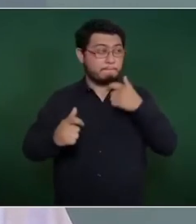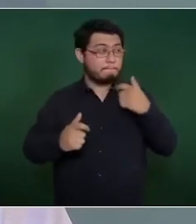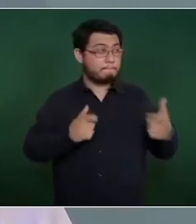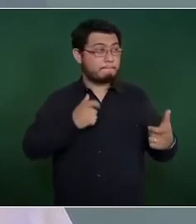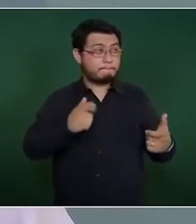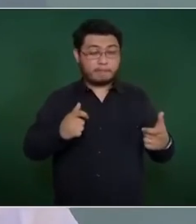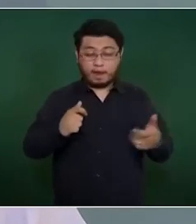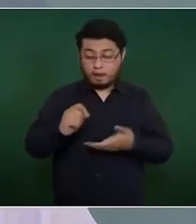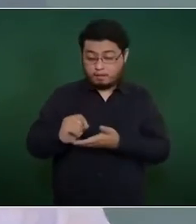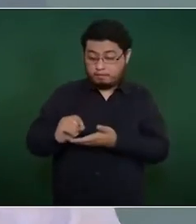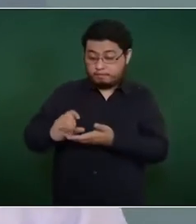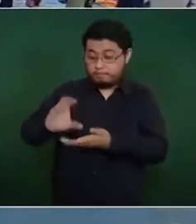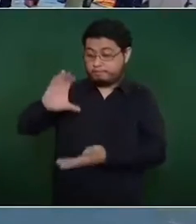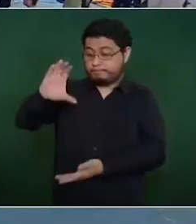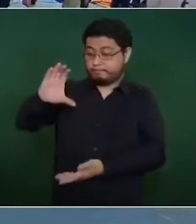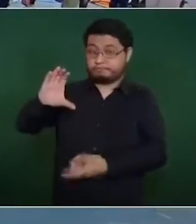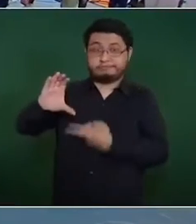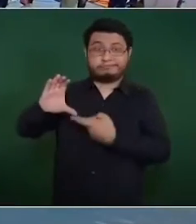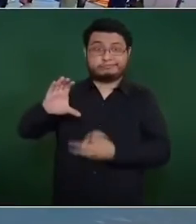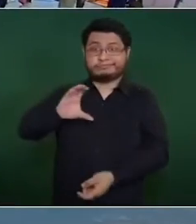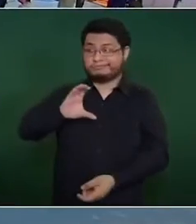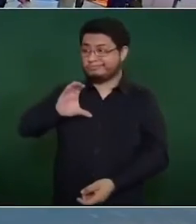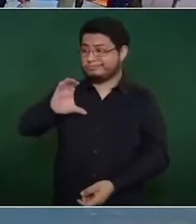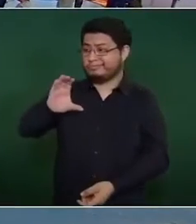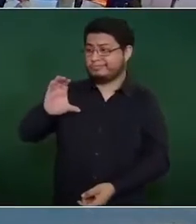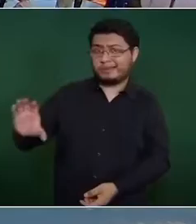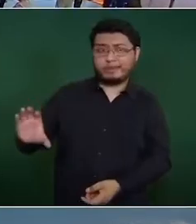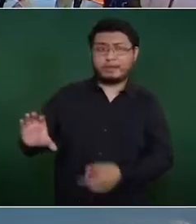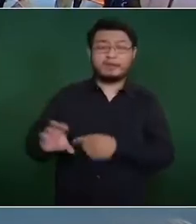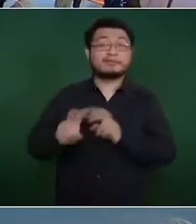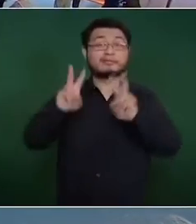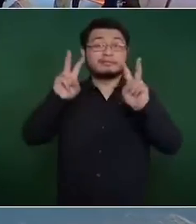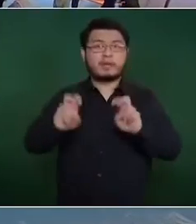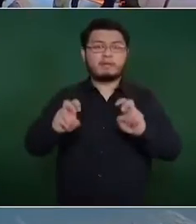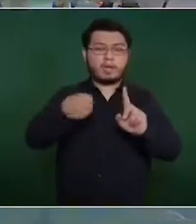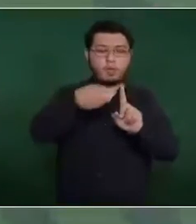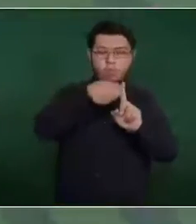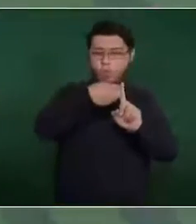en la organización de las elecciones,